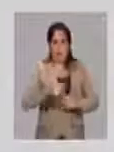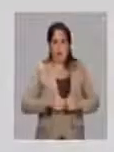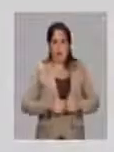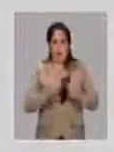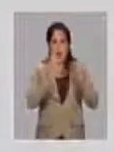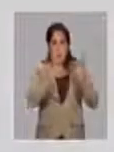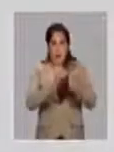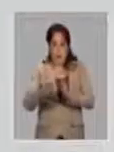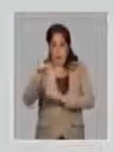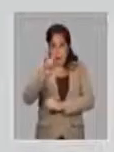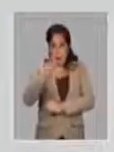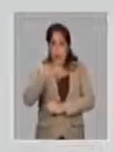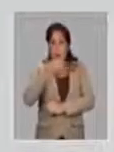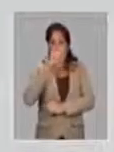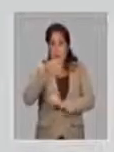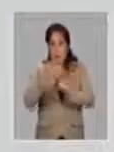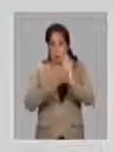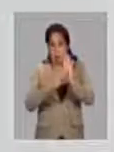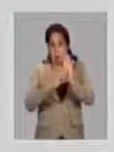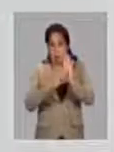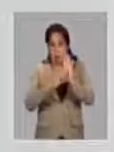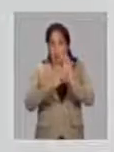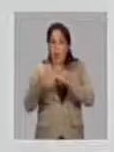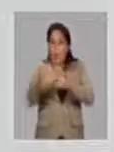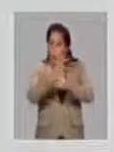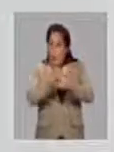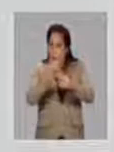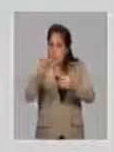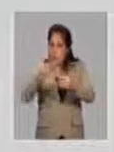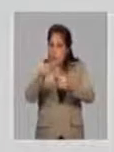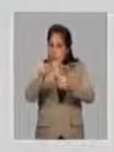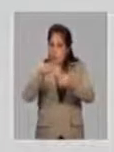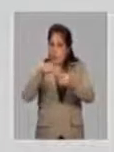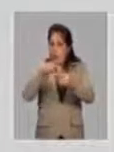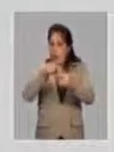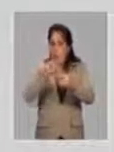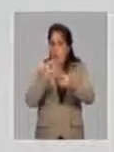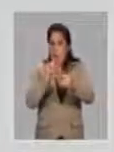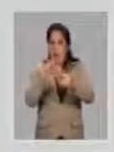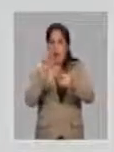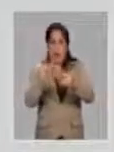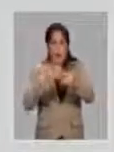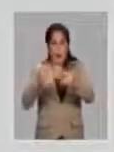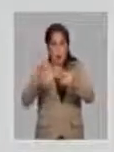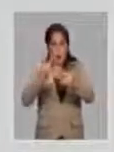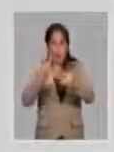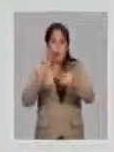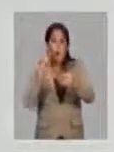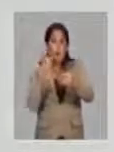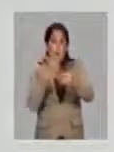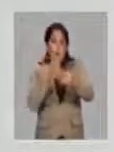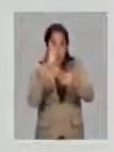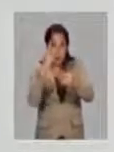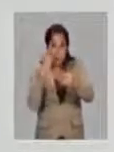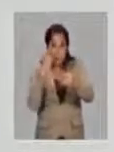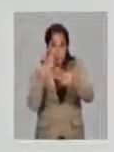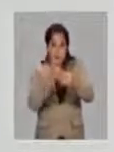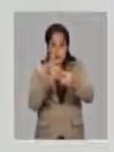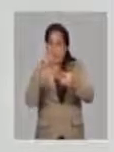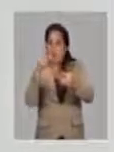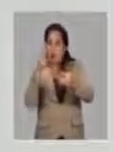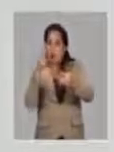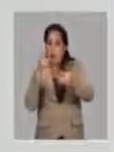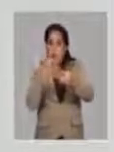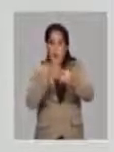fase 2, que ya comentaba la muestra que tenemos cubierta, en el fase 2 encontramos que después de 2 dosis,